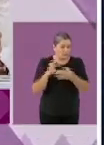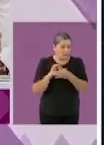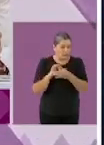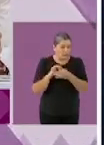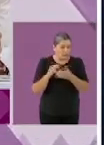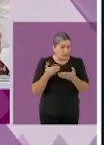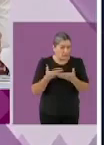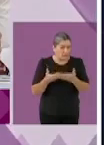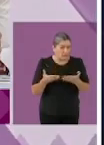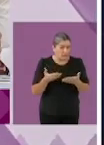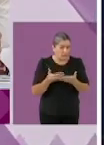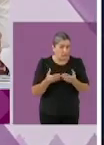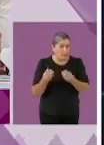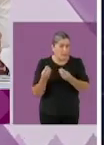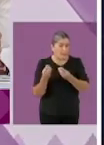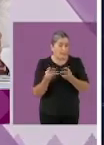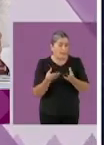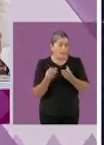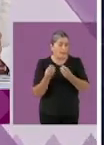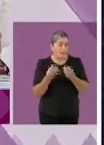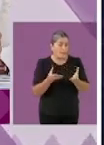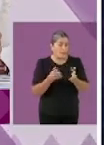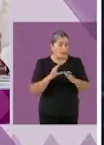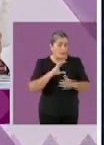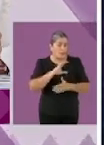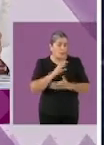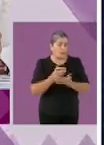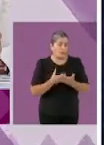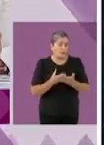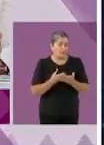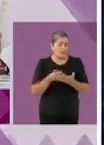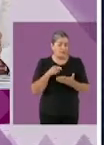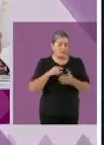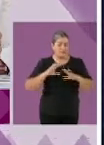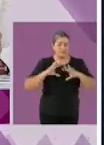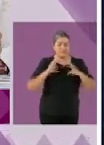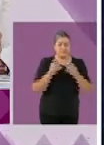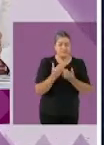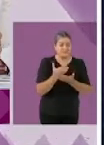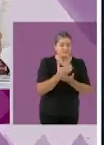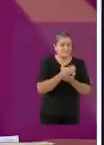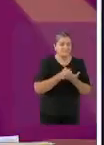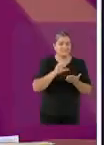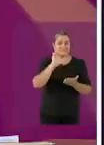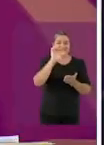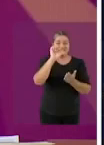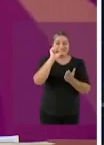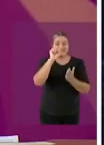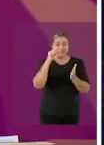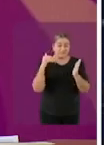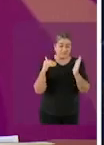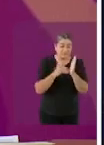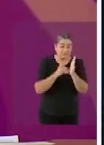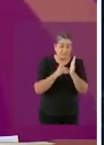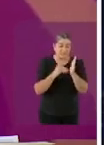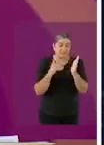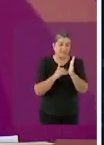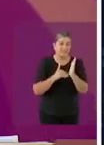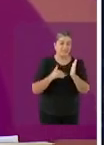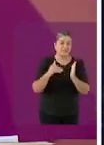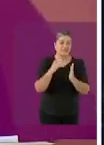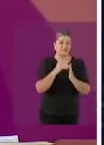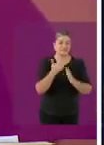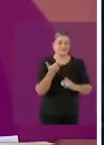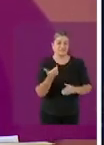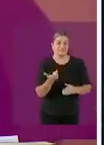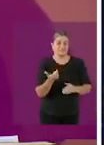presidencias del Pri de Alejandro Moreno del pan de Marco Cortés y del PR de Jesús no le ayudan las